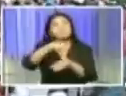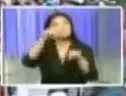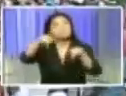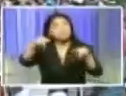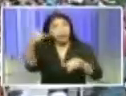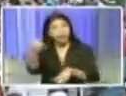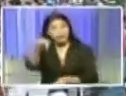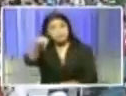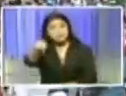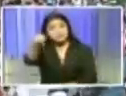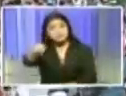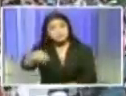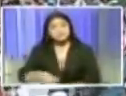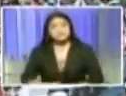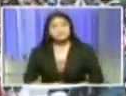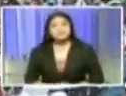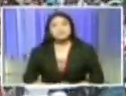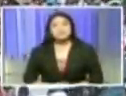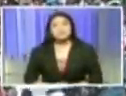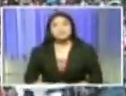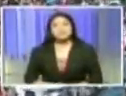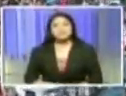presente.